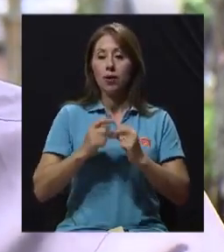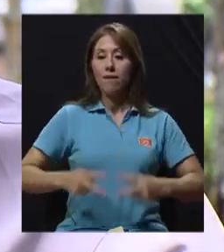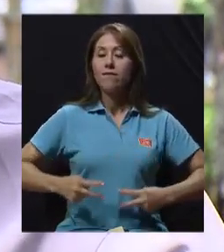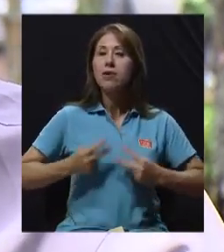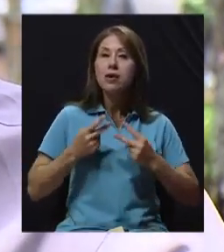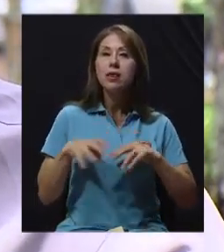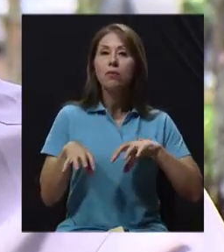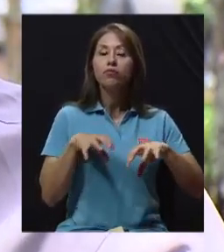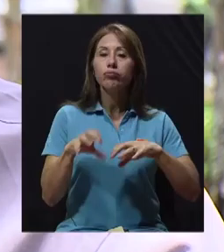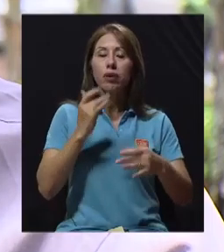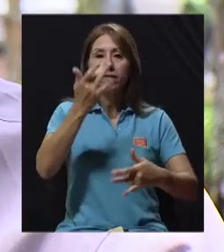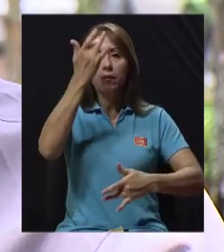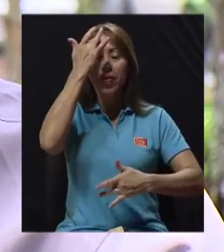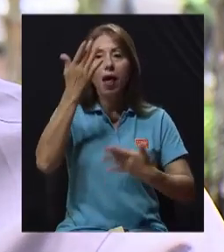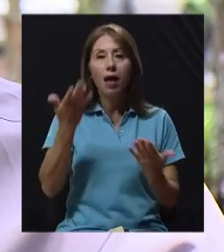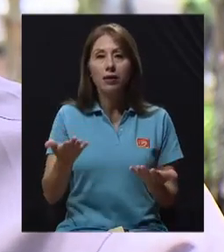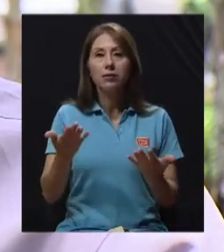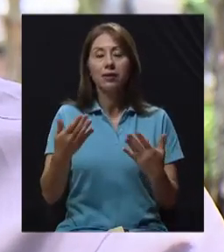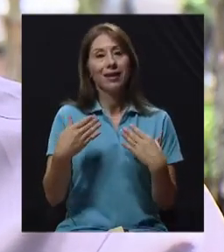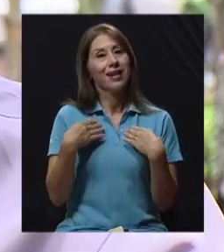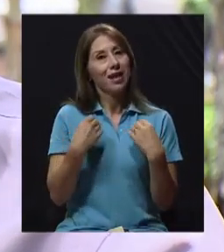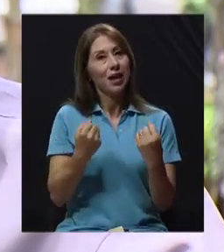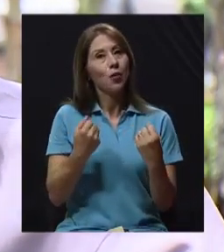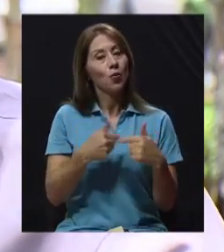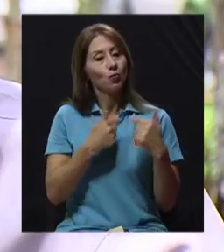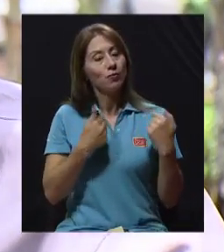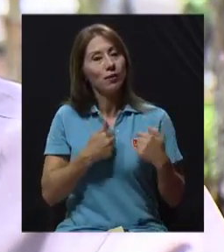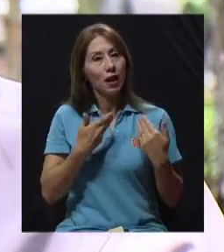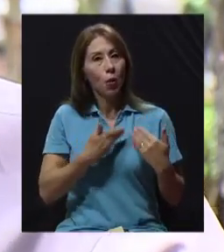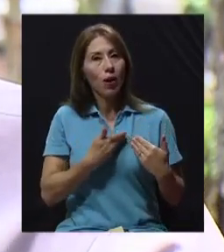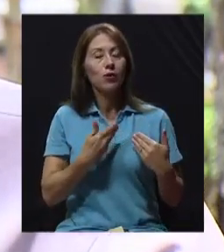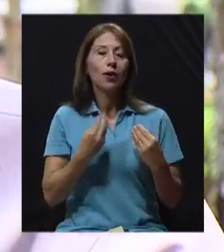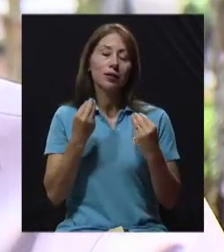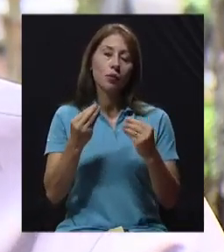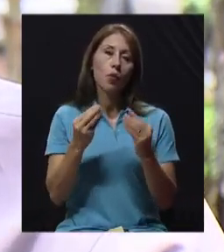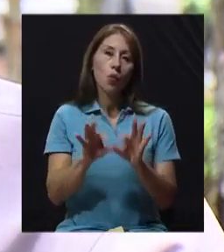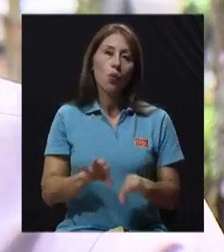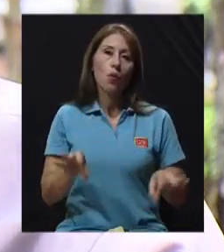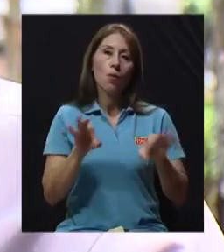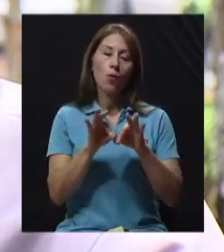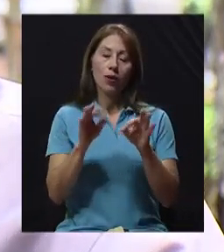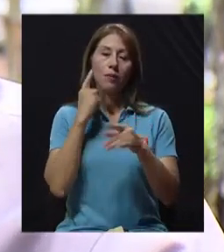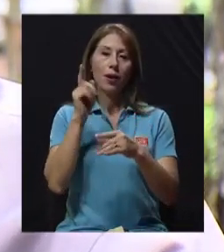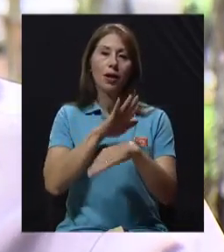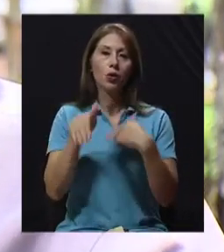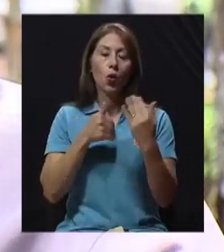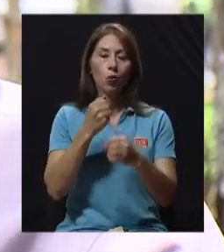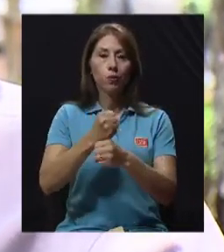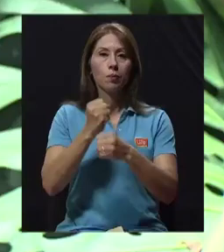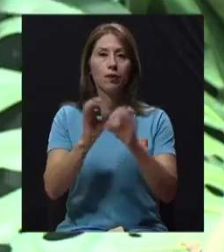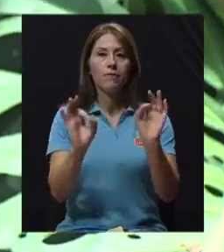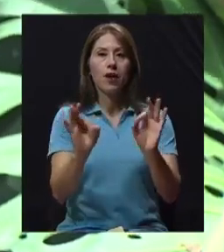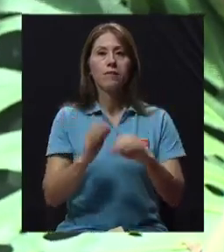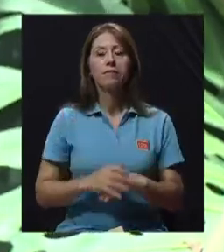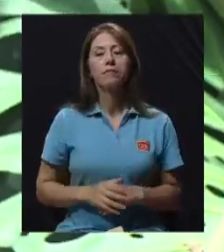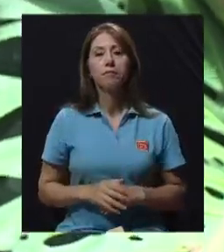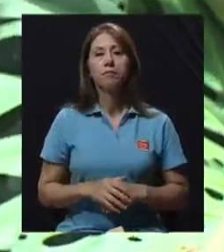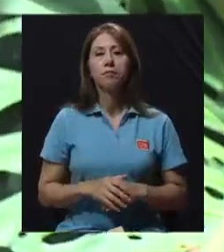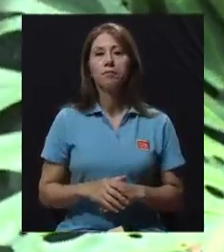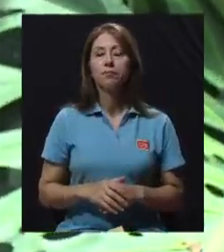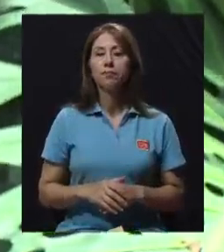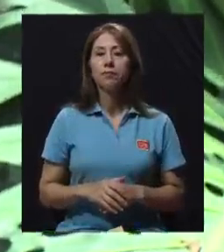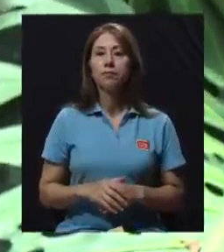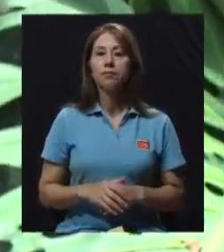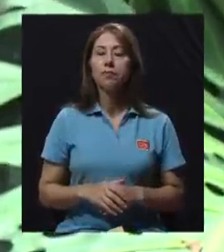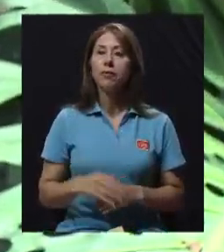las enfermedades que uno puede adquirir, y pues la salud cardíaca y del corazón es primordial para que eso todo funcione bien. Ahora bien, doctor,